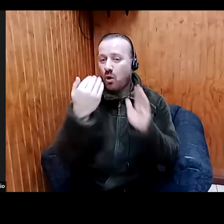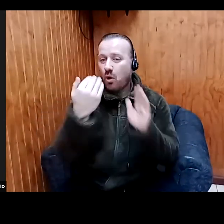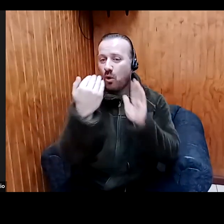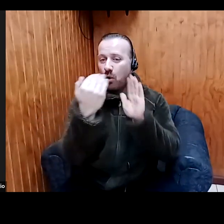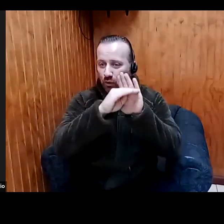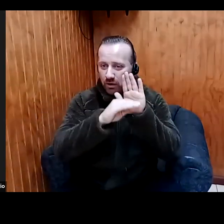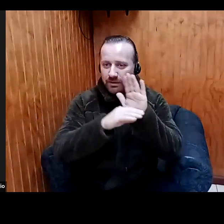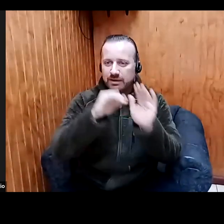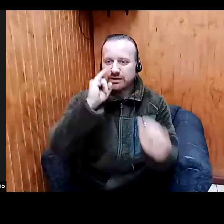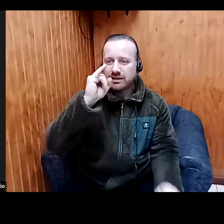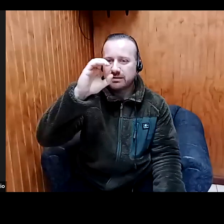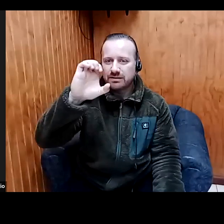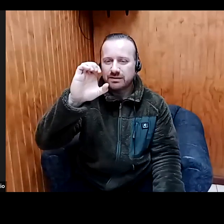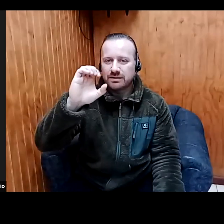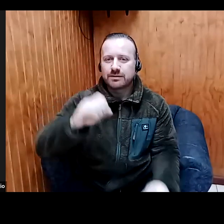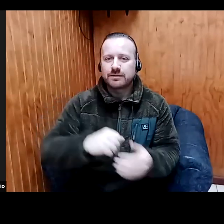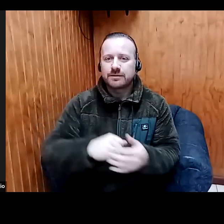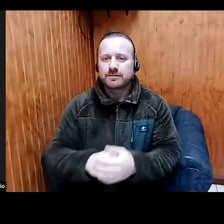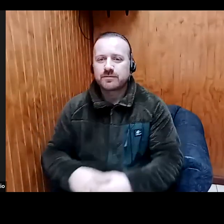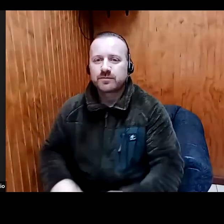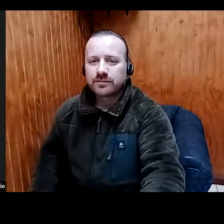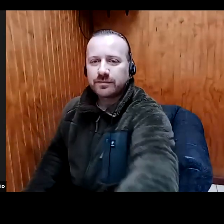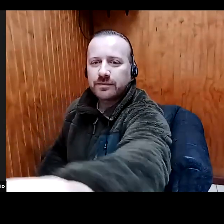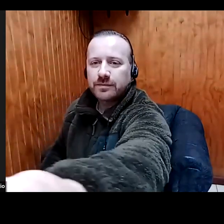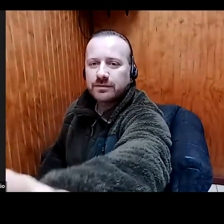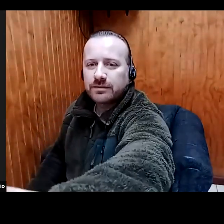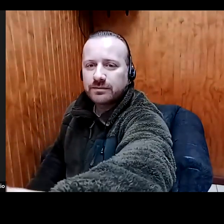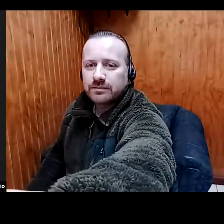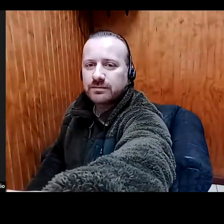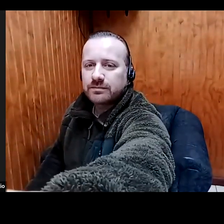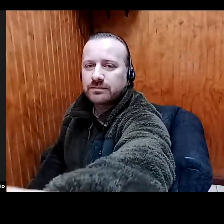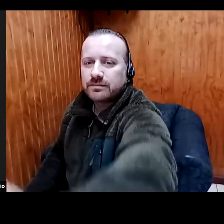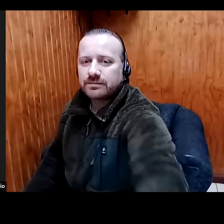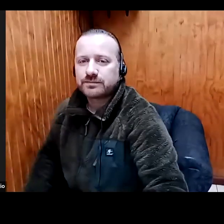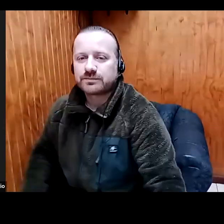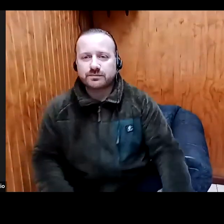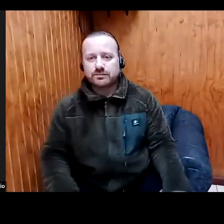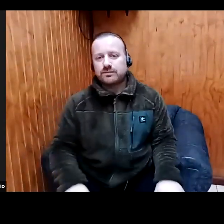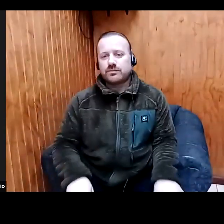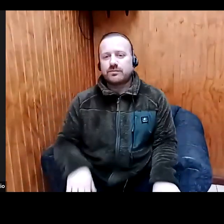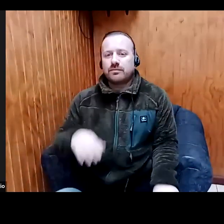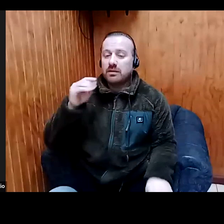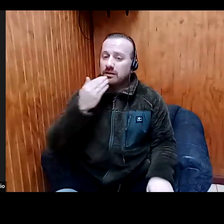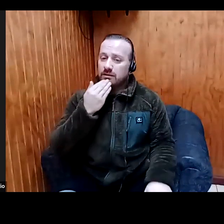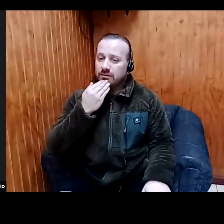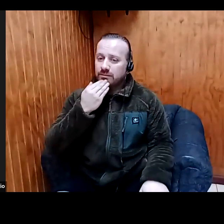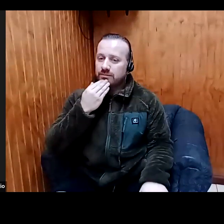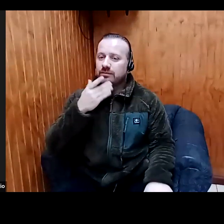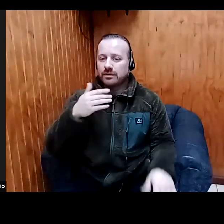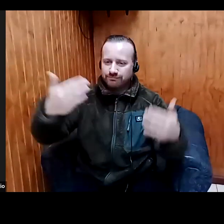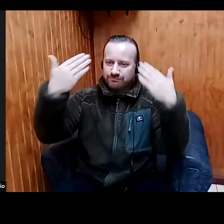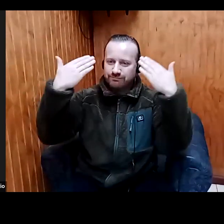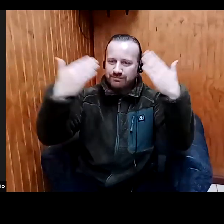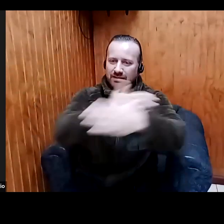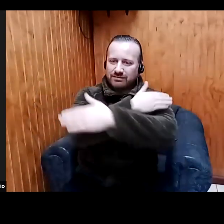nos acompañan a nivel nacional desde distintos lugares de Chile. Queremos también, por supuesto, enviar un